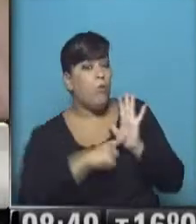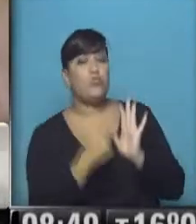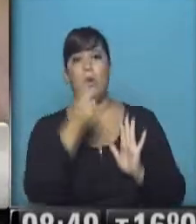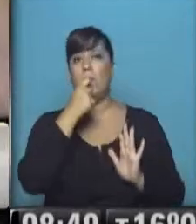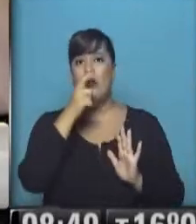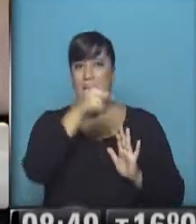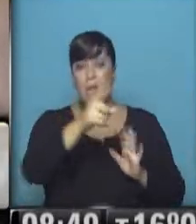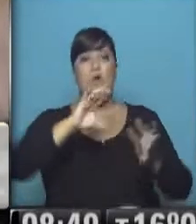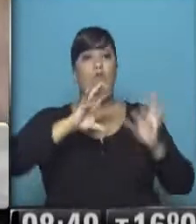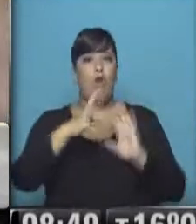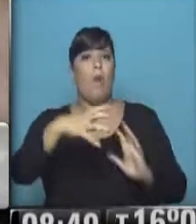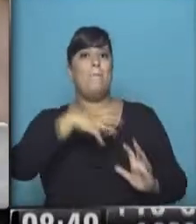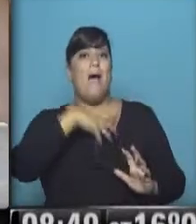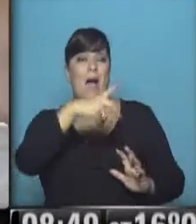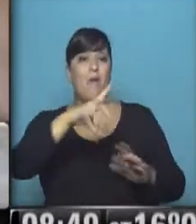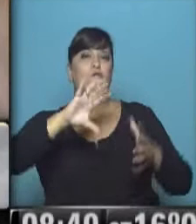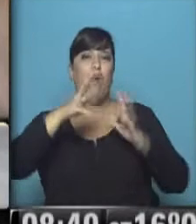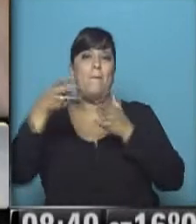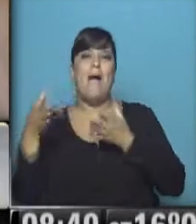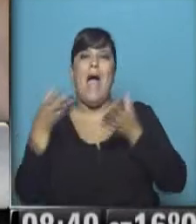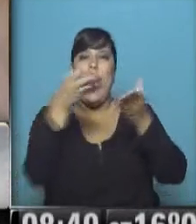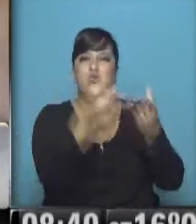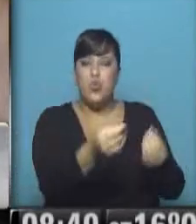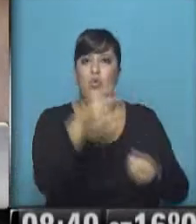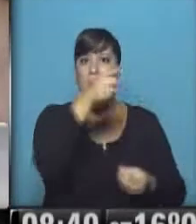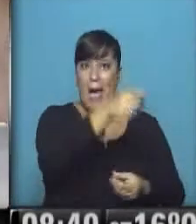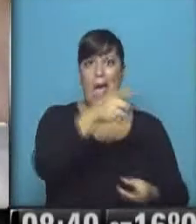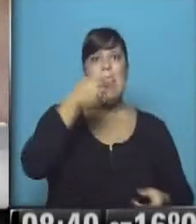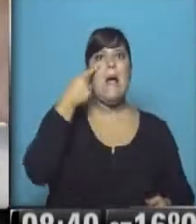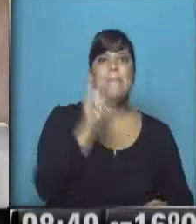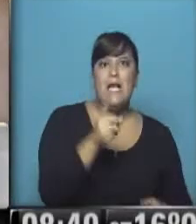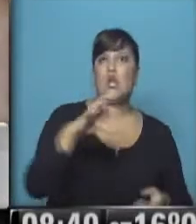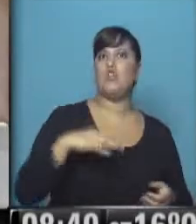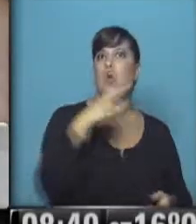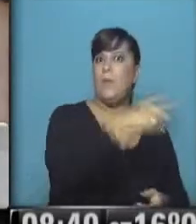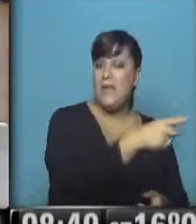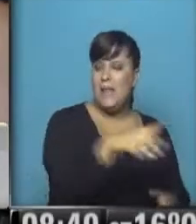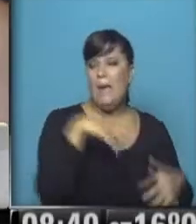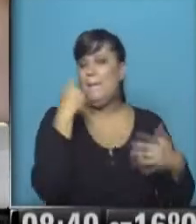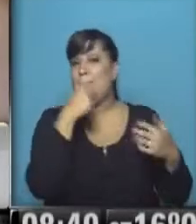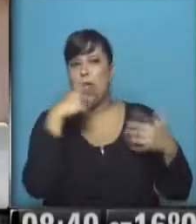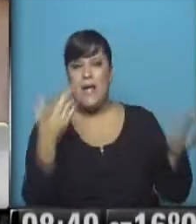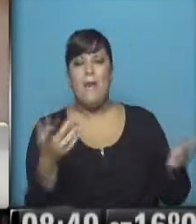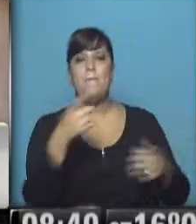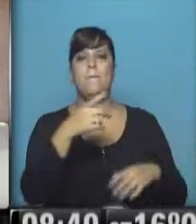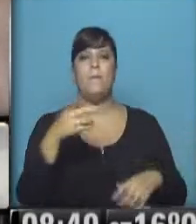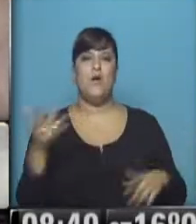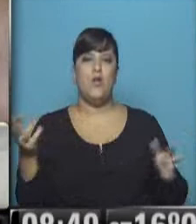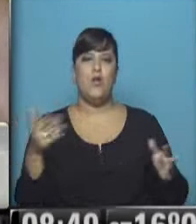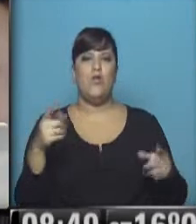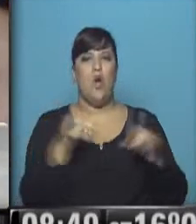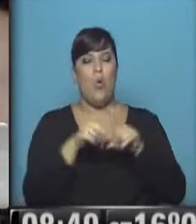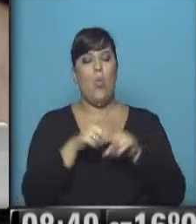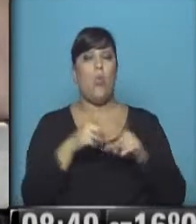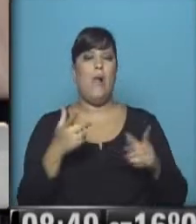la conducta típica para colaborar con alguien que está sometido a un riesgo de vida, ¿eh? Como si yo, por ejemplo, genero un